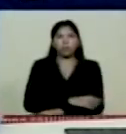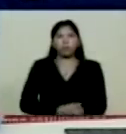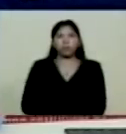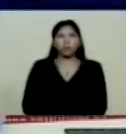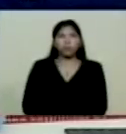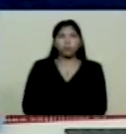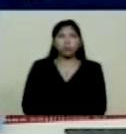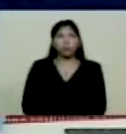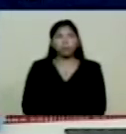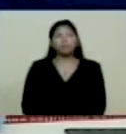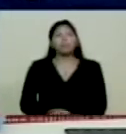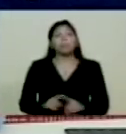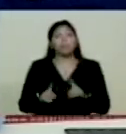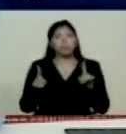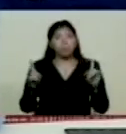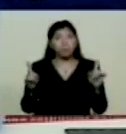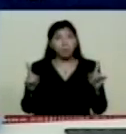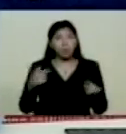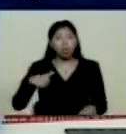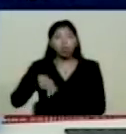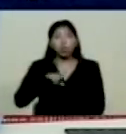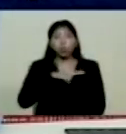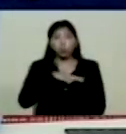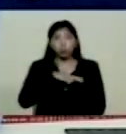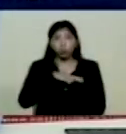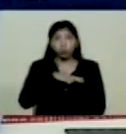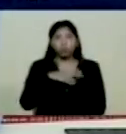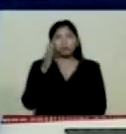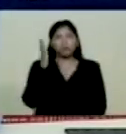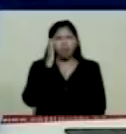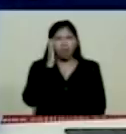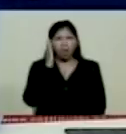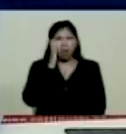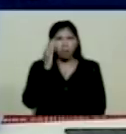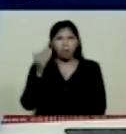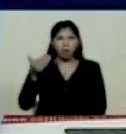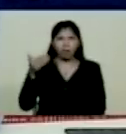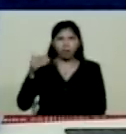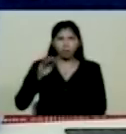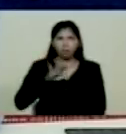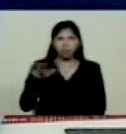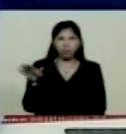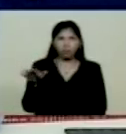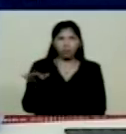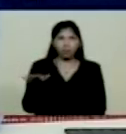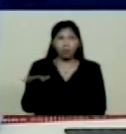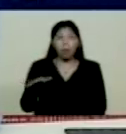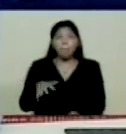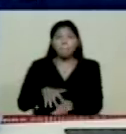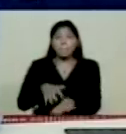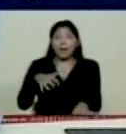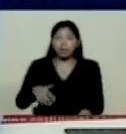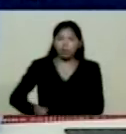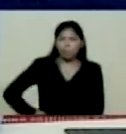Muy por el contrario, nosotros sabíamos que mientras mayor fuera la participación,